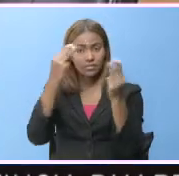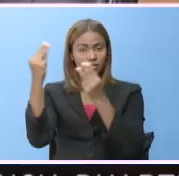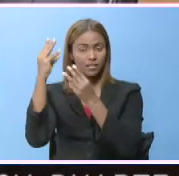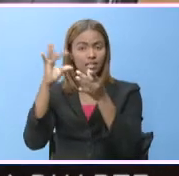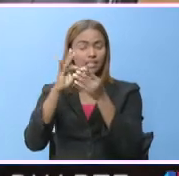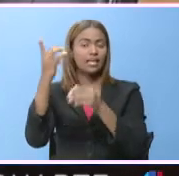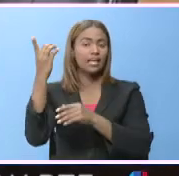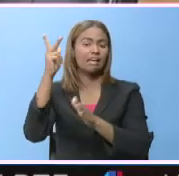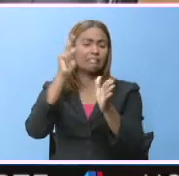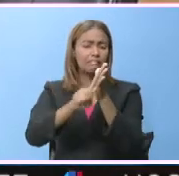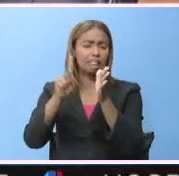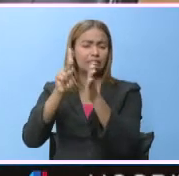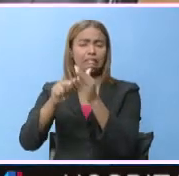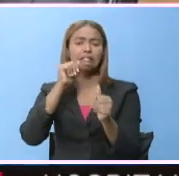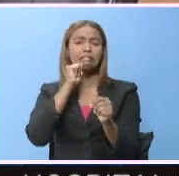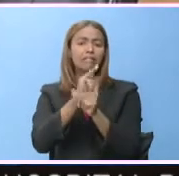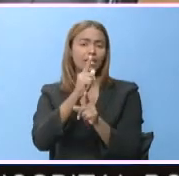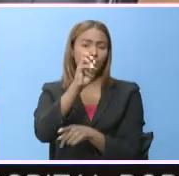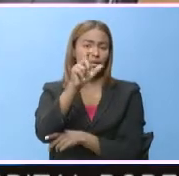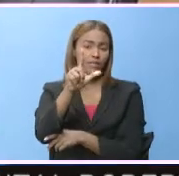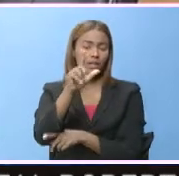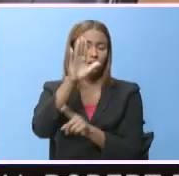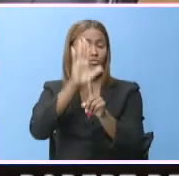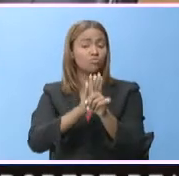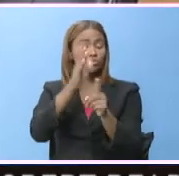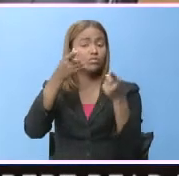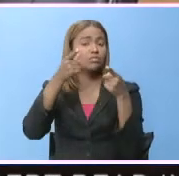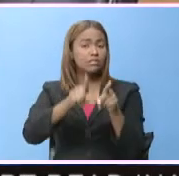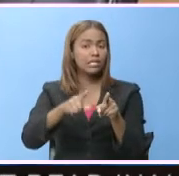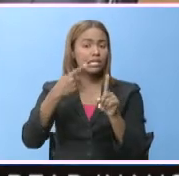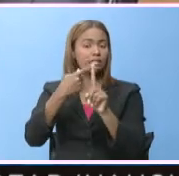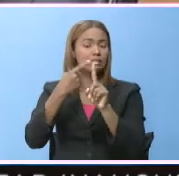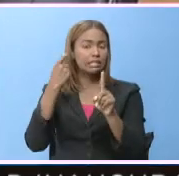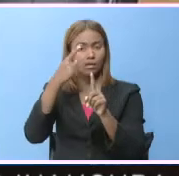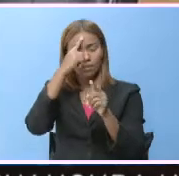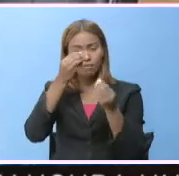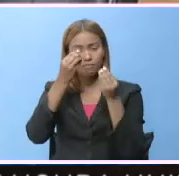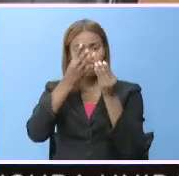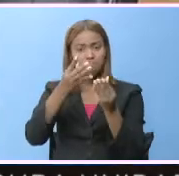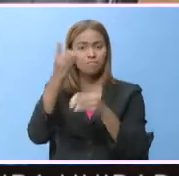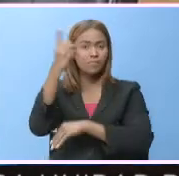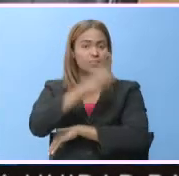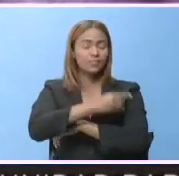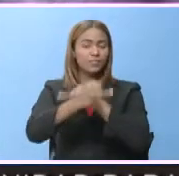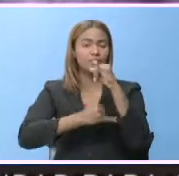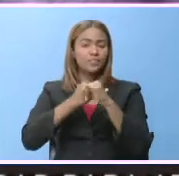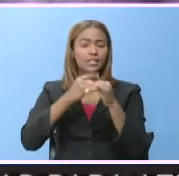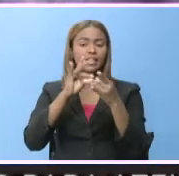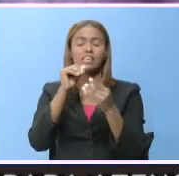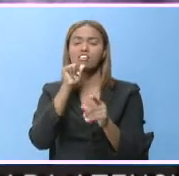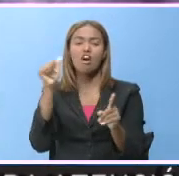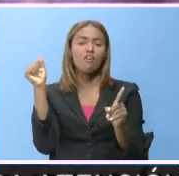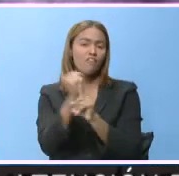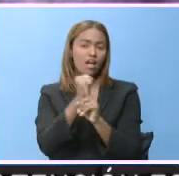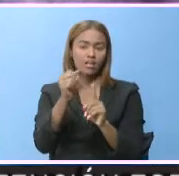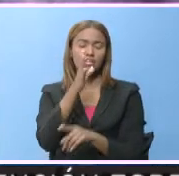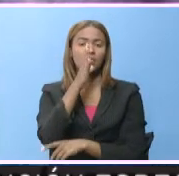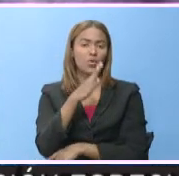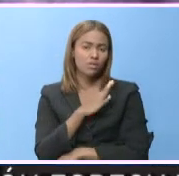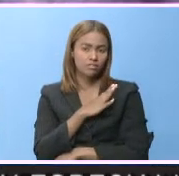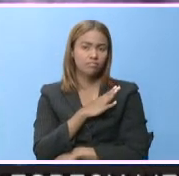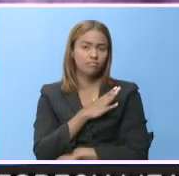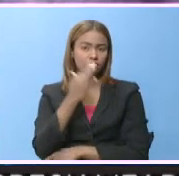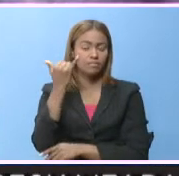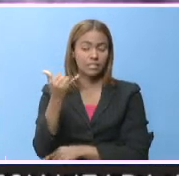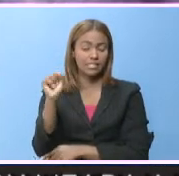del vil asesinato de las hermanas Mirabal, cuyo nefasto suceso derivó en la declaración del Día Internacional de la No Violencia contra la Mujer.